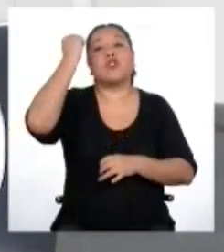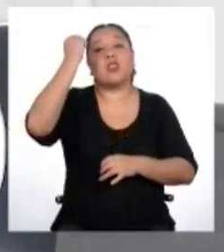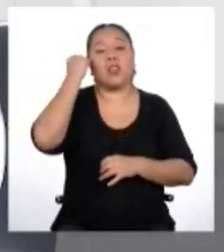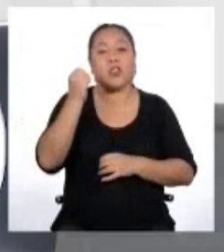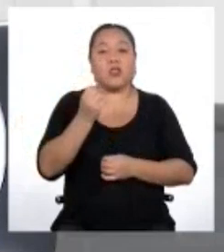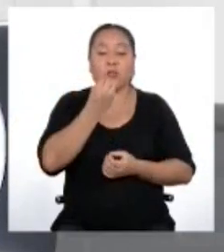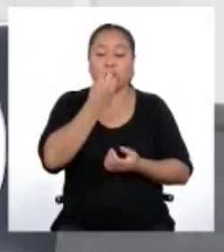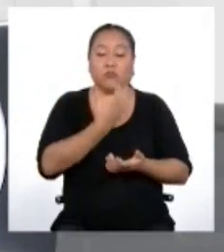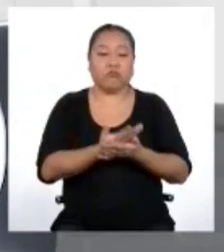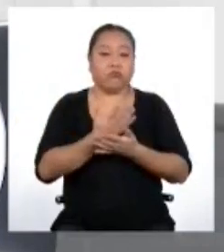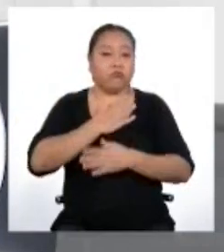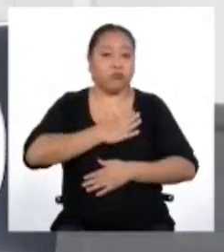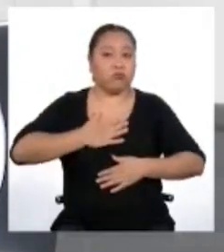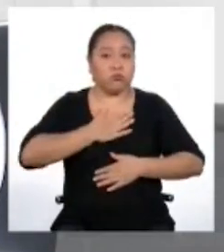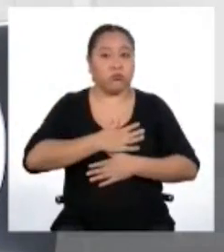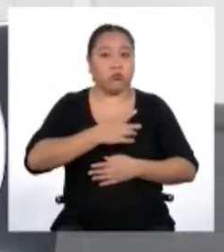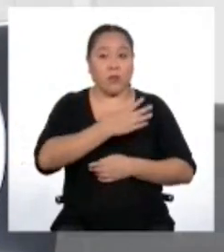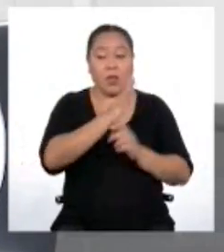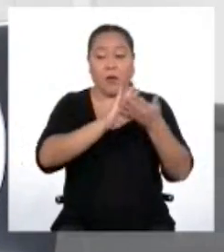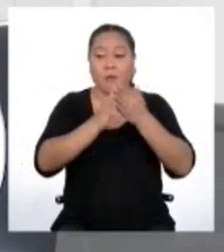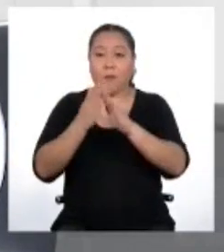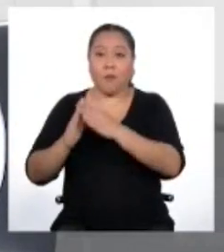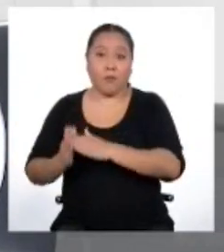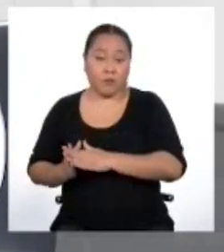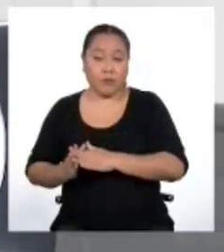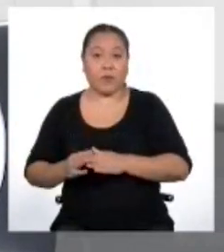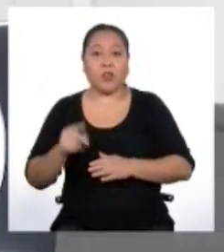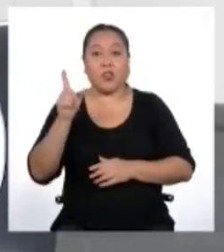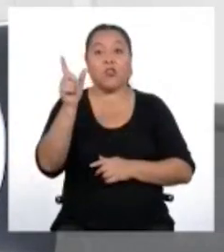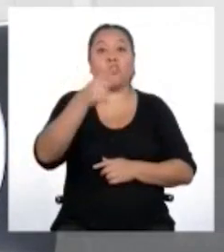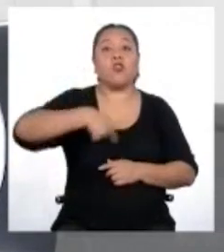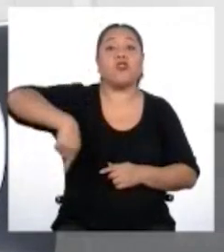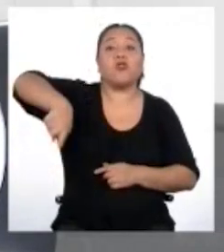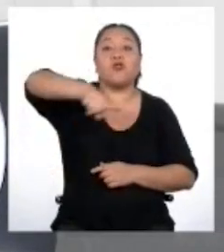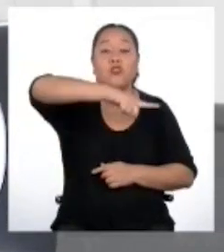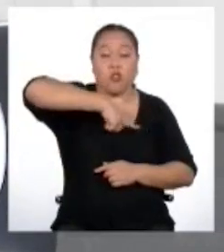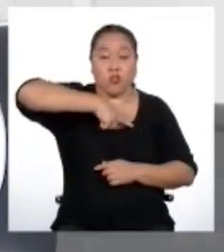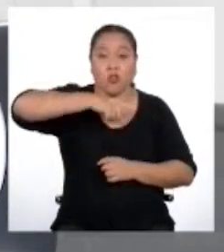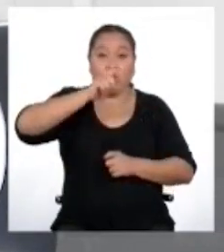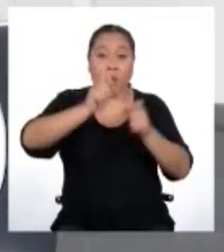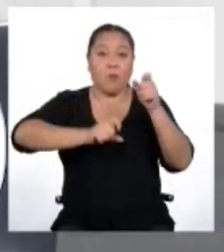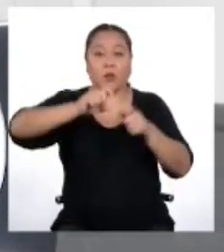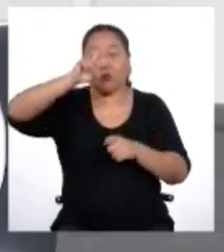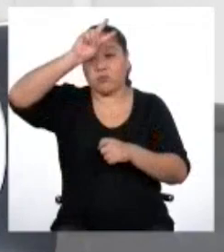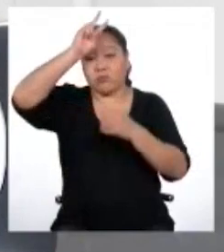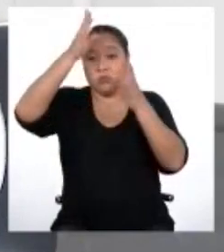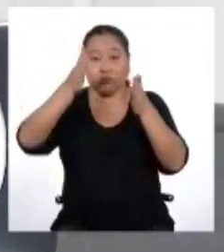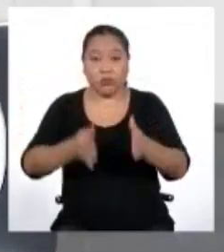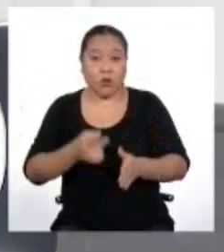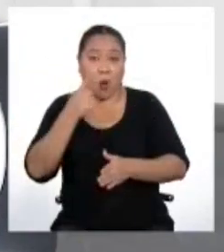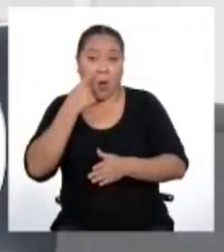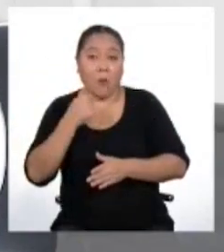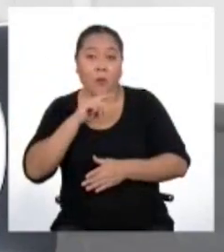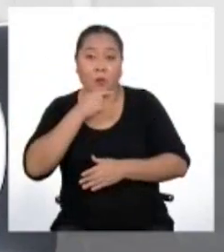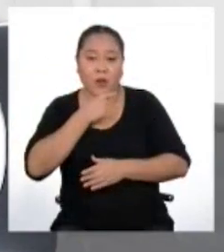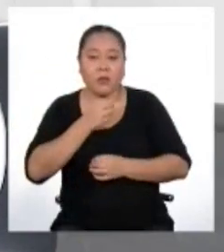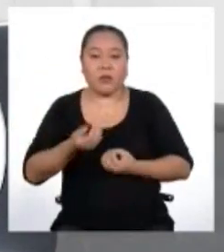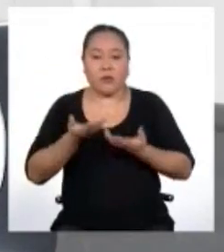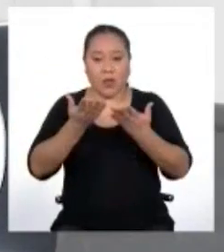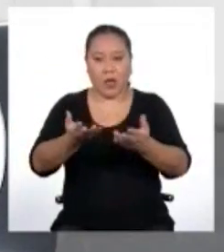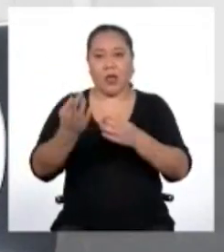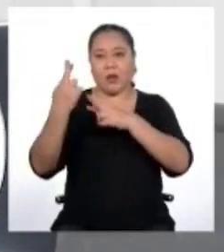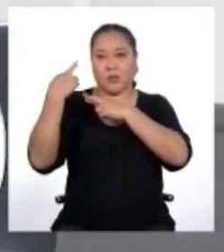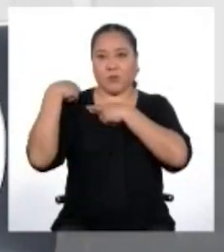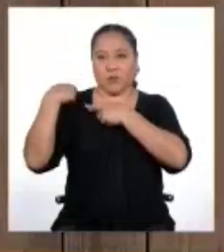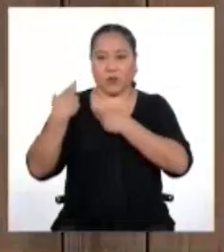bien común. Y nosotros, como ciudadanos y ciudadanas, ahora más que nunca, tenemos que reforzar nuestras responsabilidades